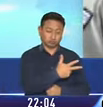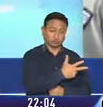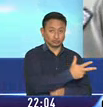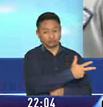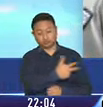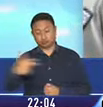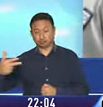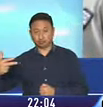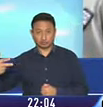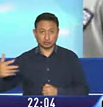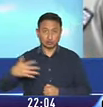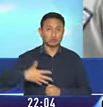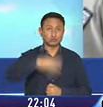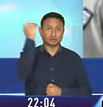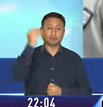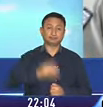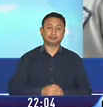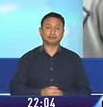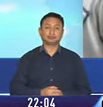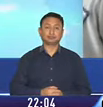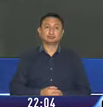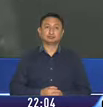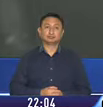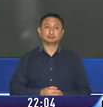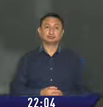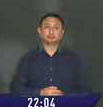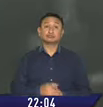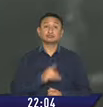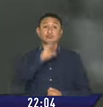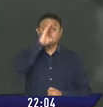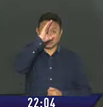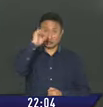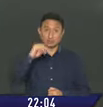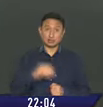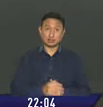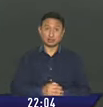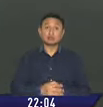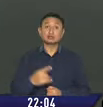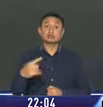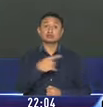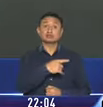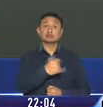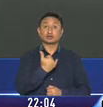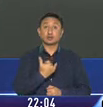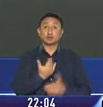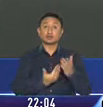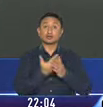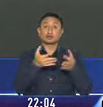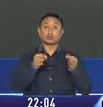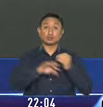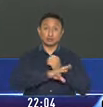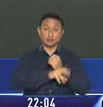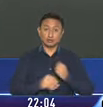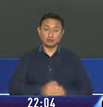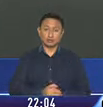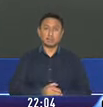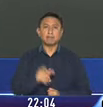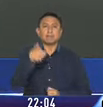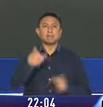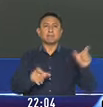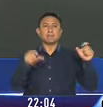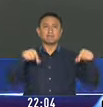salir del lugar y escapar de estos delincuentes. La Policía Nacional habla de este tipo de modalidades, en la que los